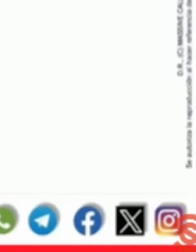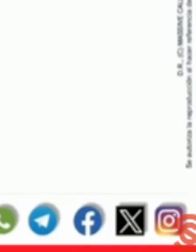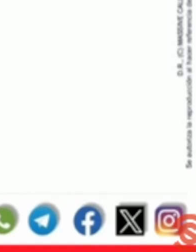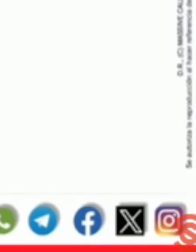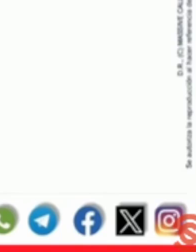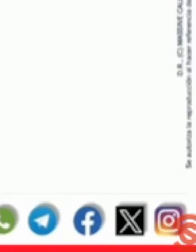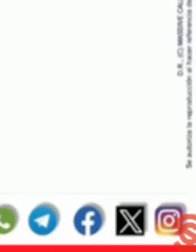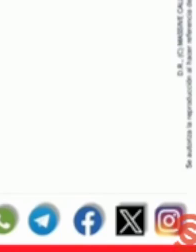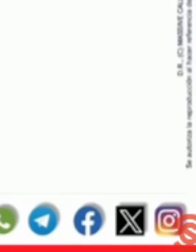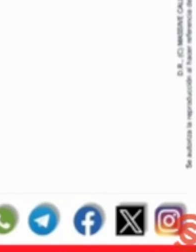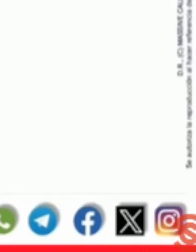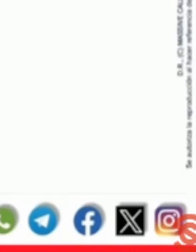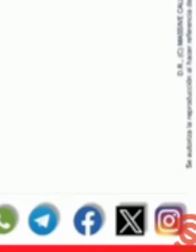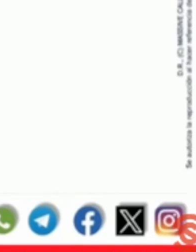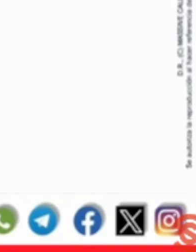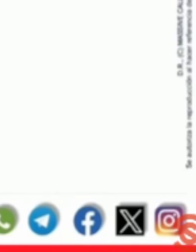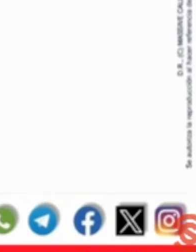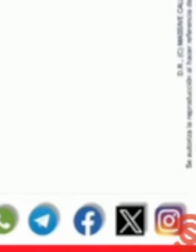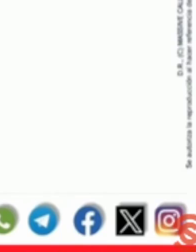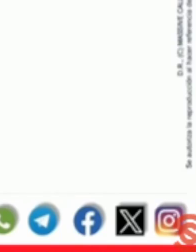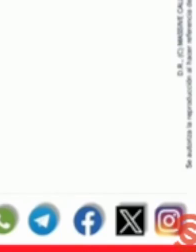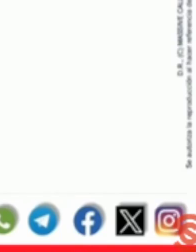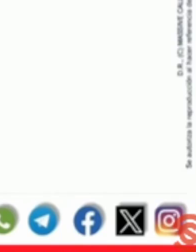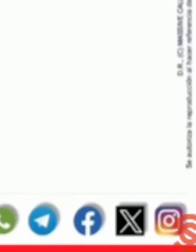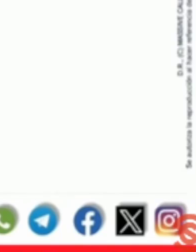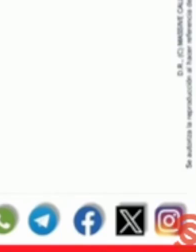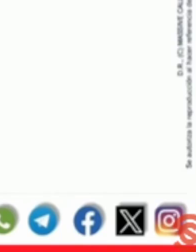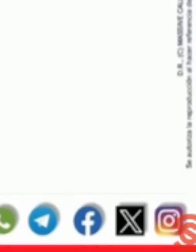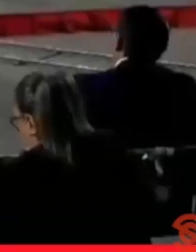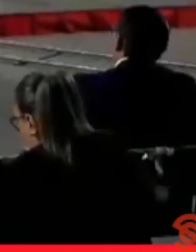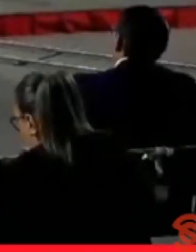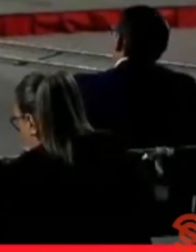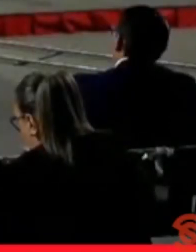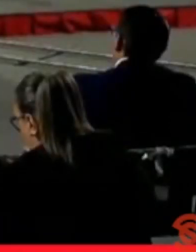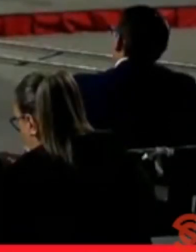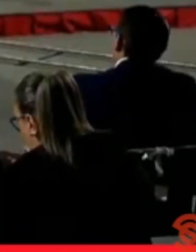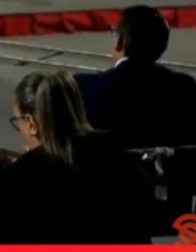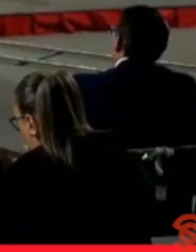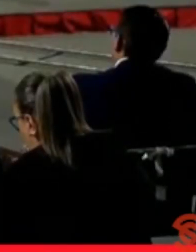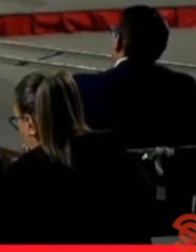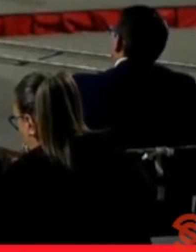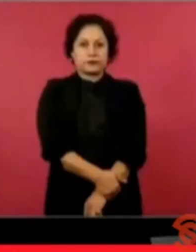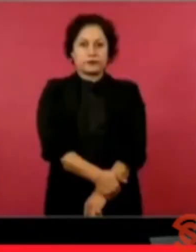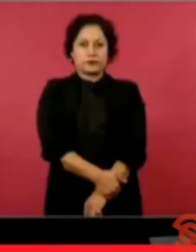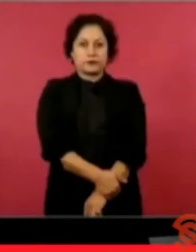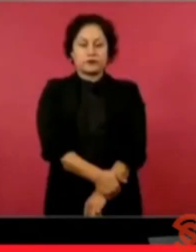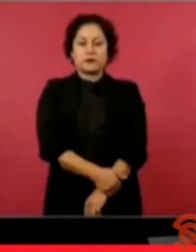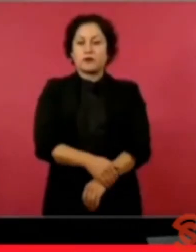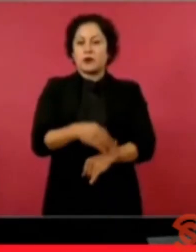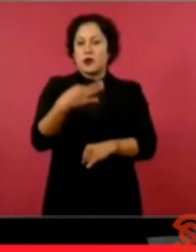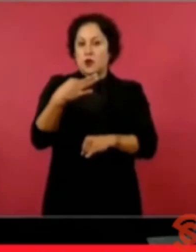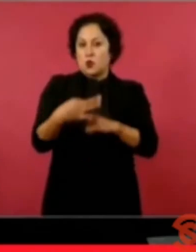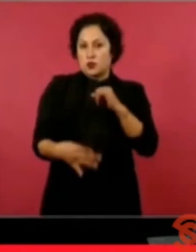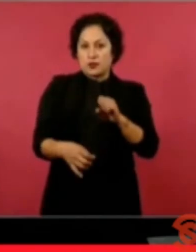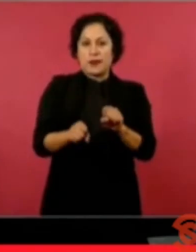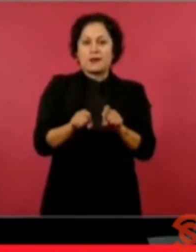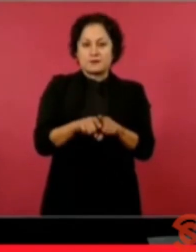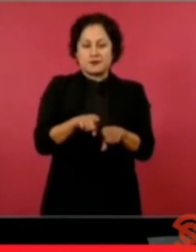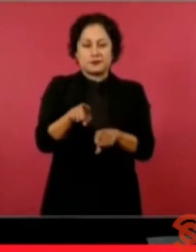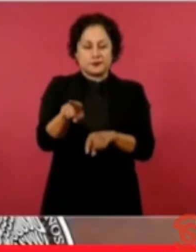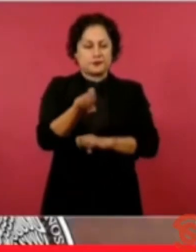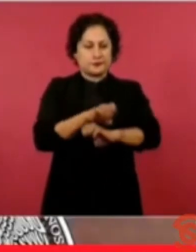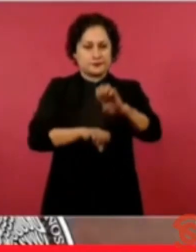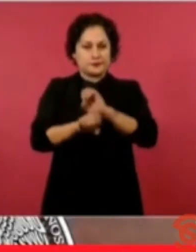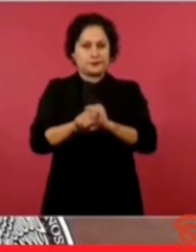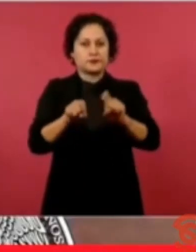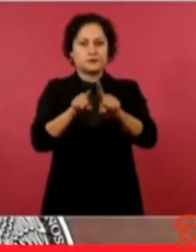pregunta que vamos a presentar en esta sección es igual, de Massive Caller. Considera que los